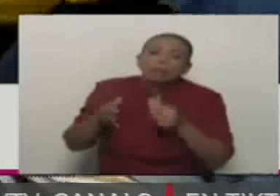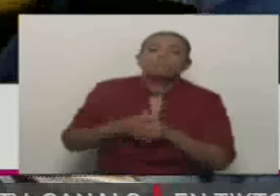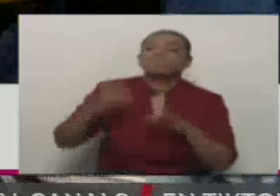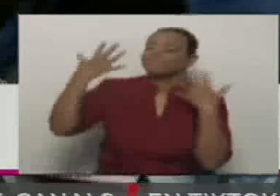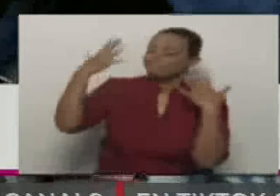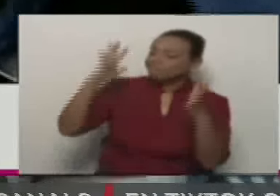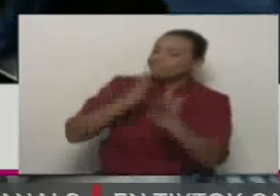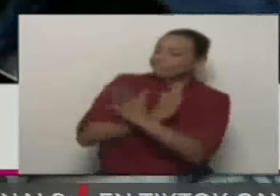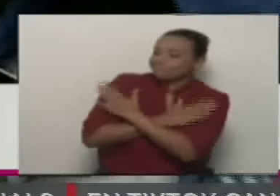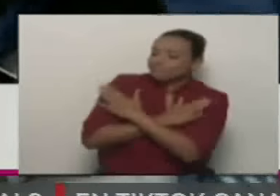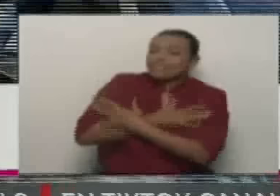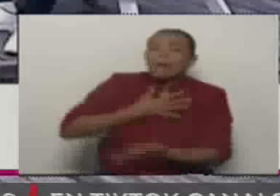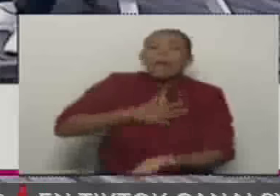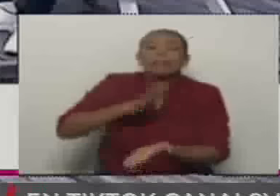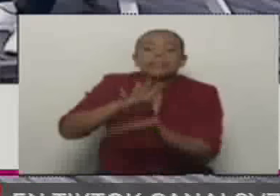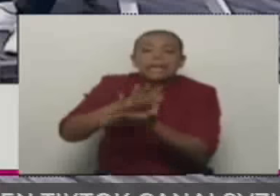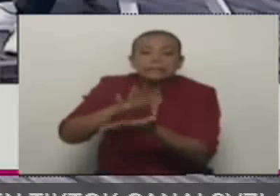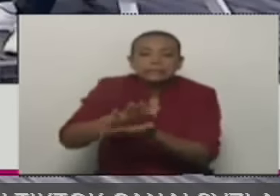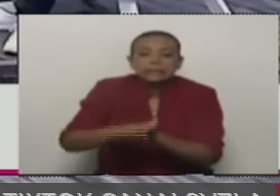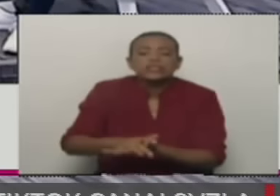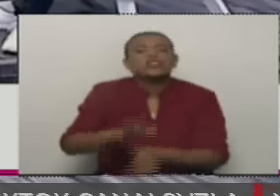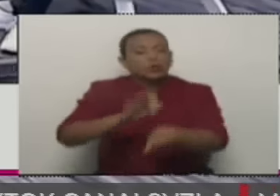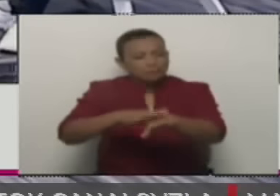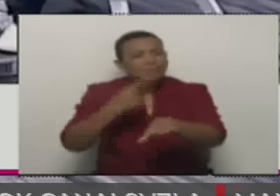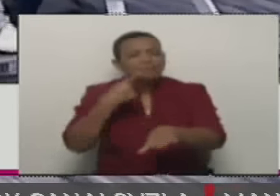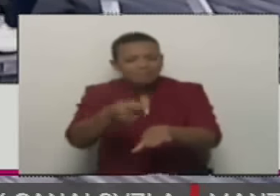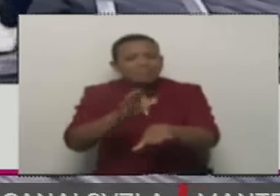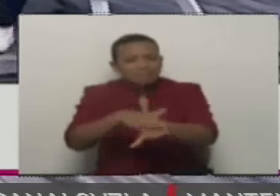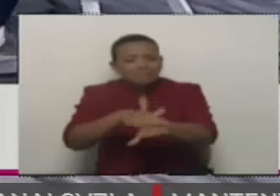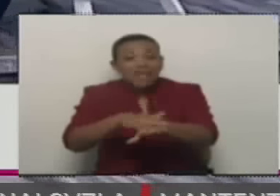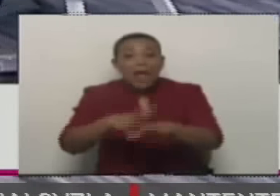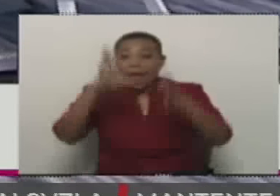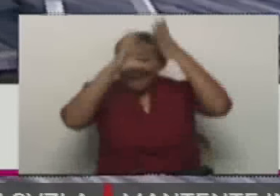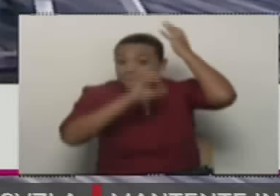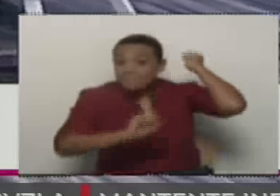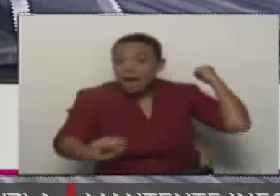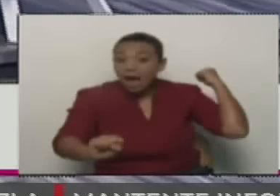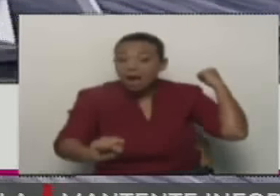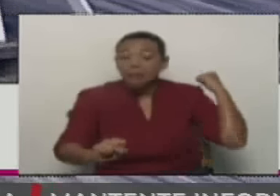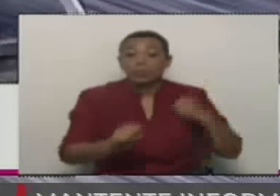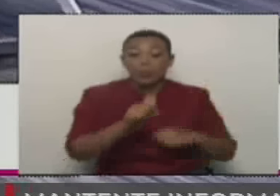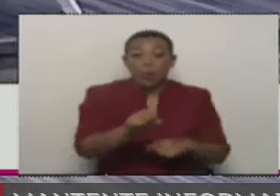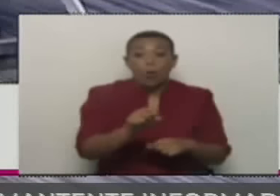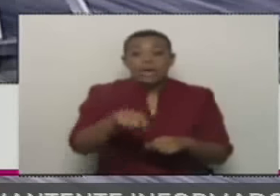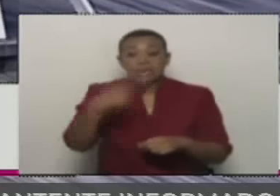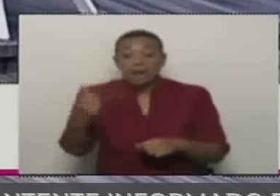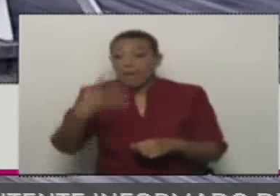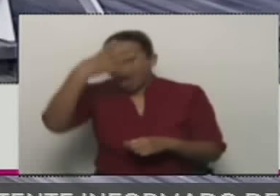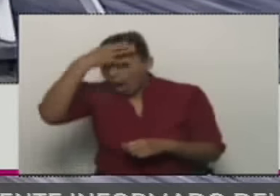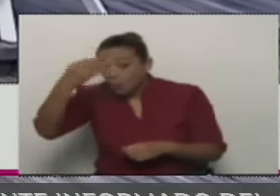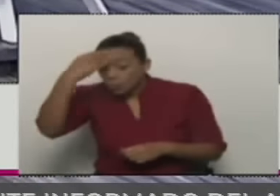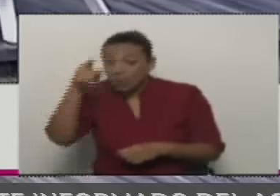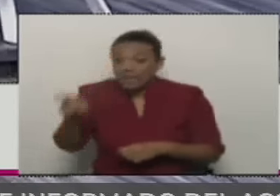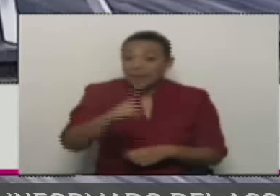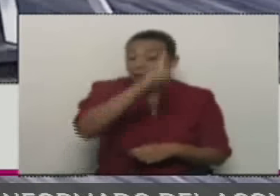puedo decir al embajador González Urrutia, en Madrid,